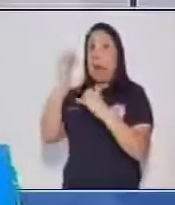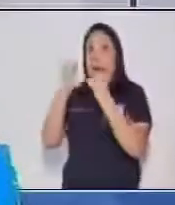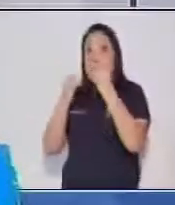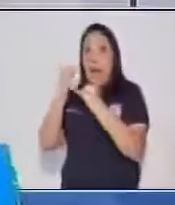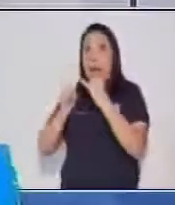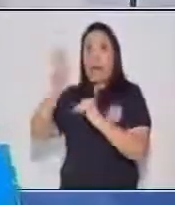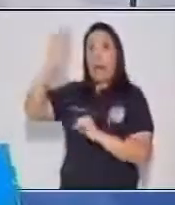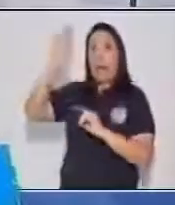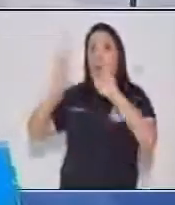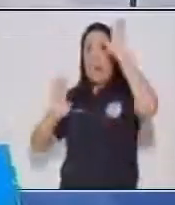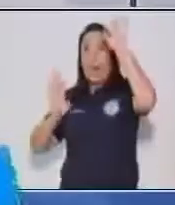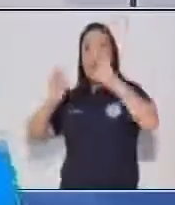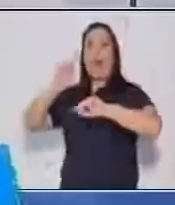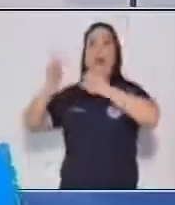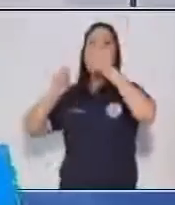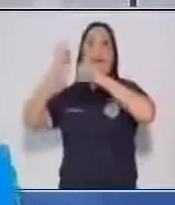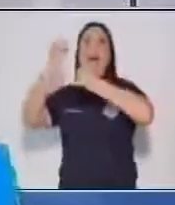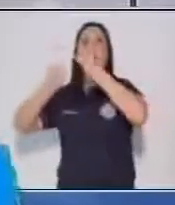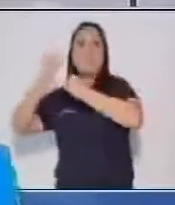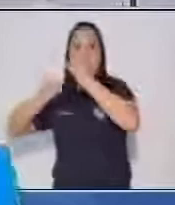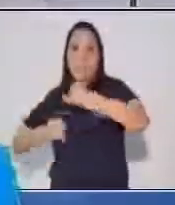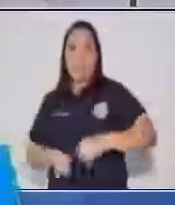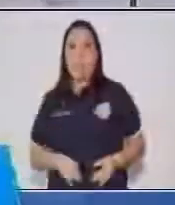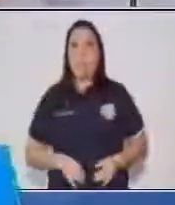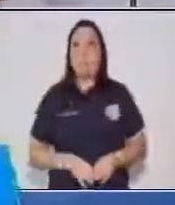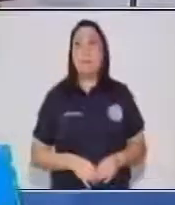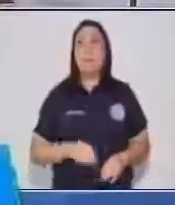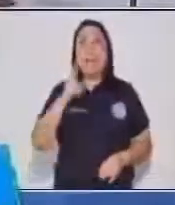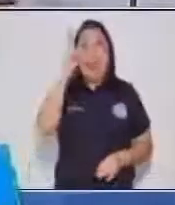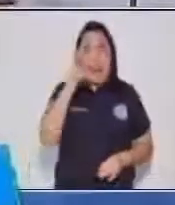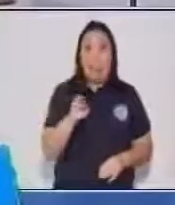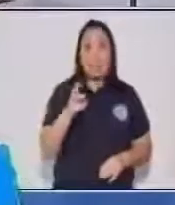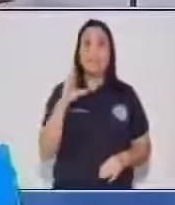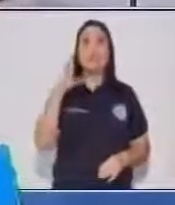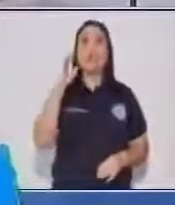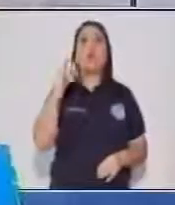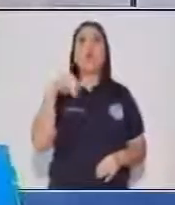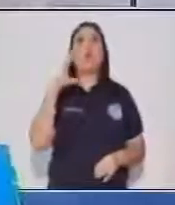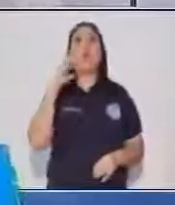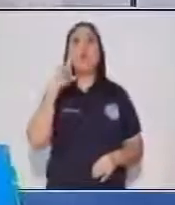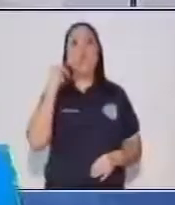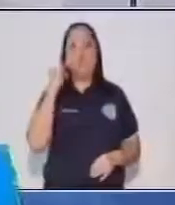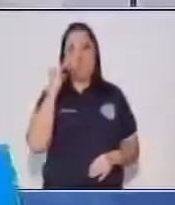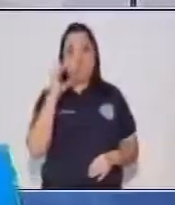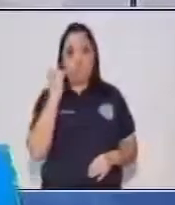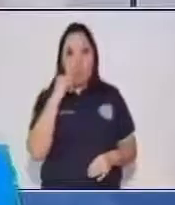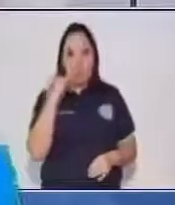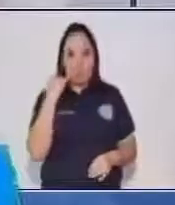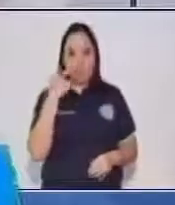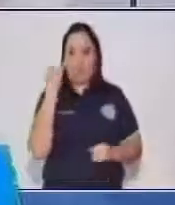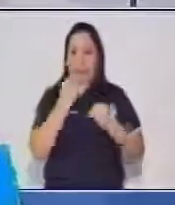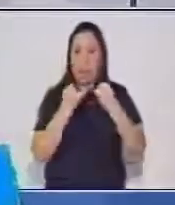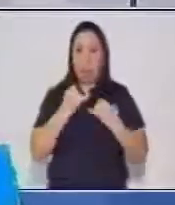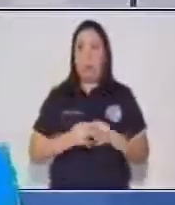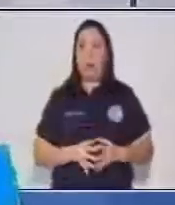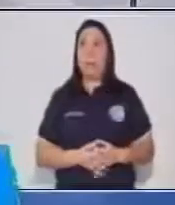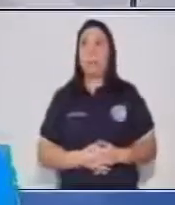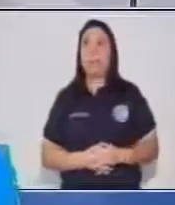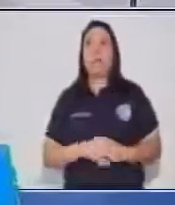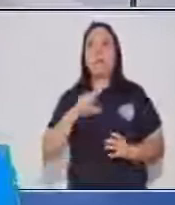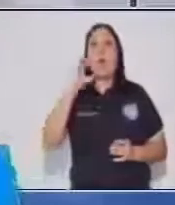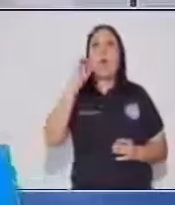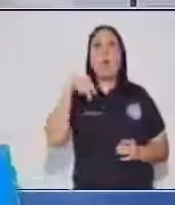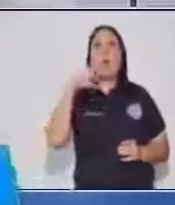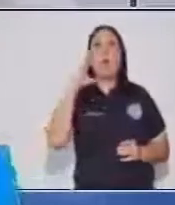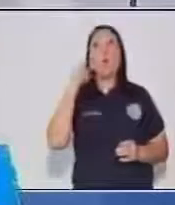la oportunidad para hacer preguntas. Y eso va en las conclusiones, que es la otra parte de la exposición. En las